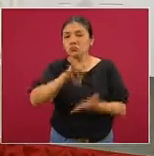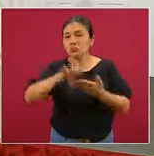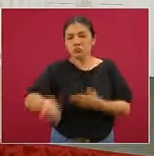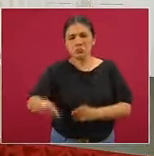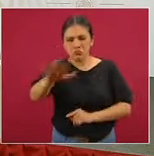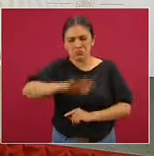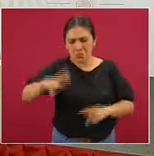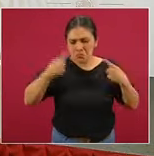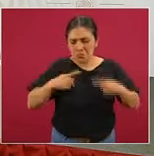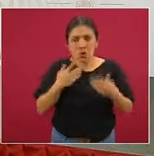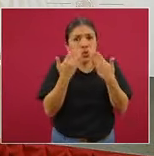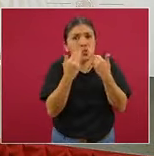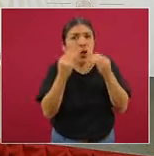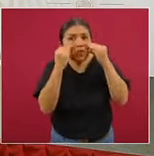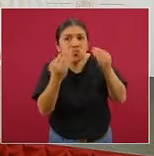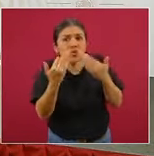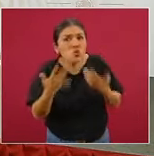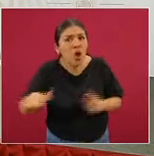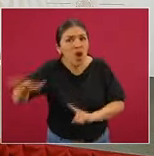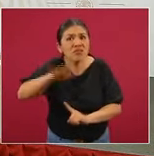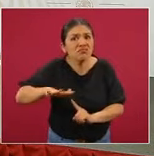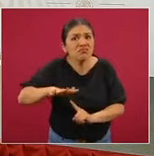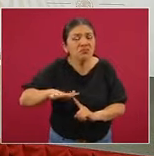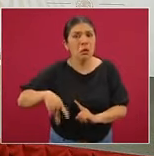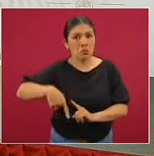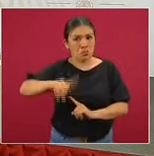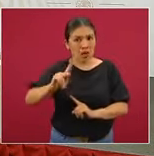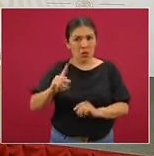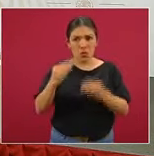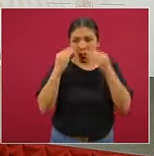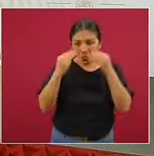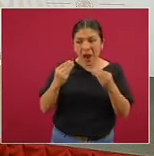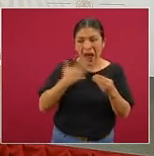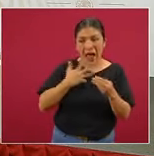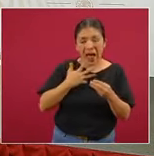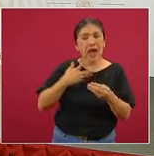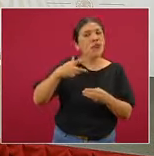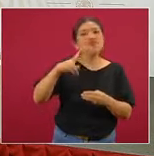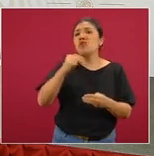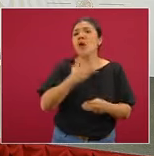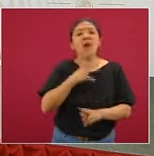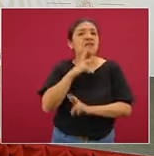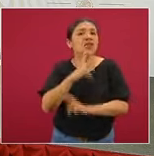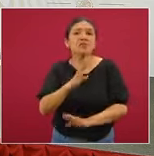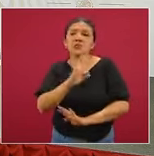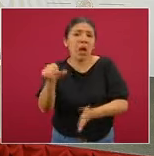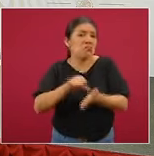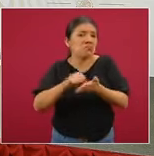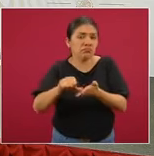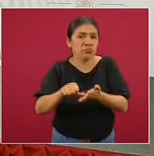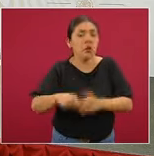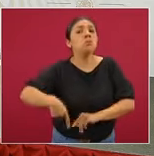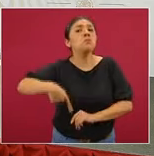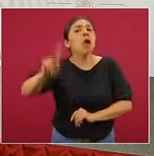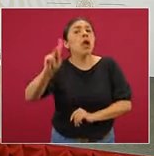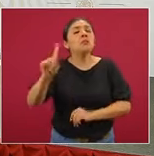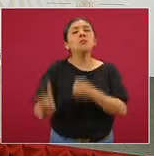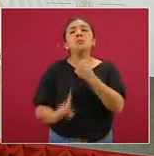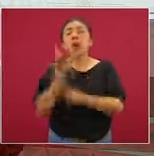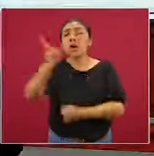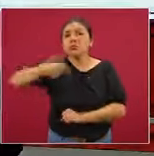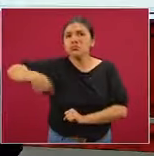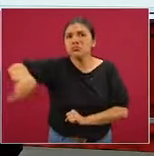que no tienen una muestra o que teniendo una muestra no tendrán una posibilidad de un resultado, pero que resulta que